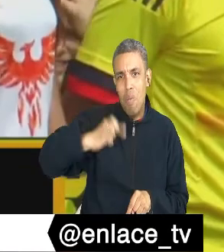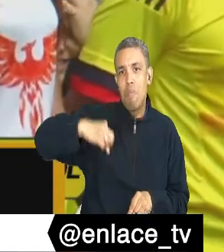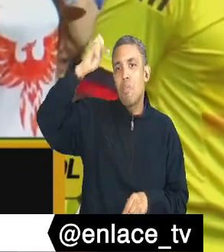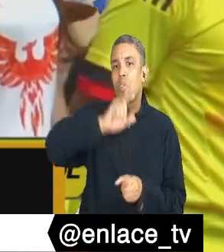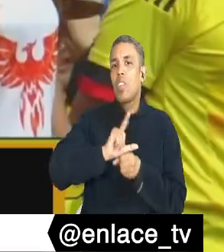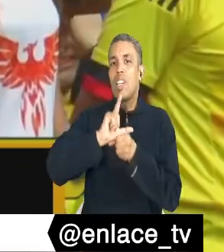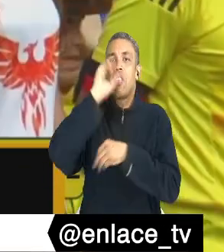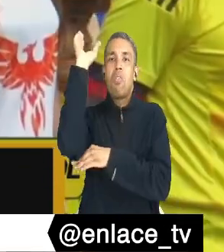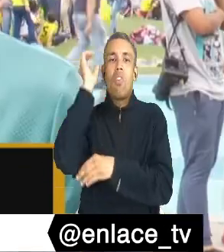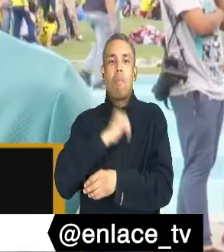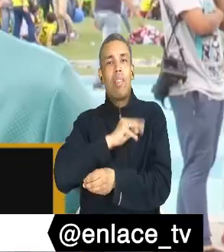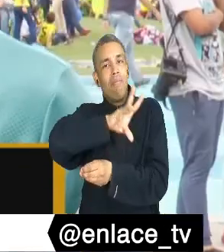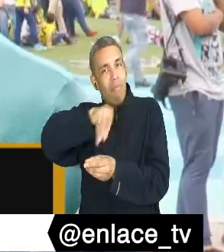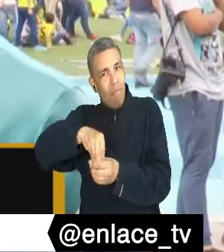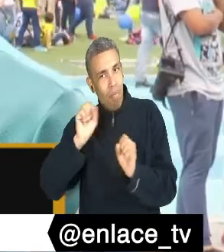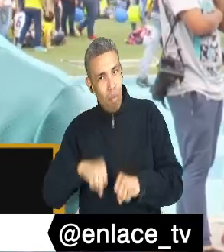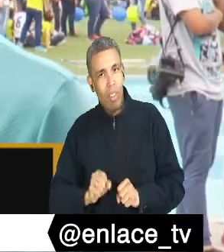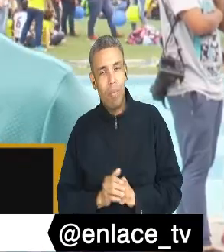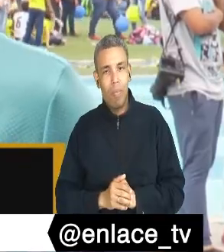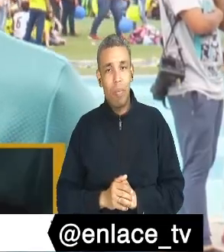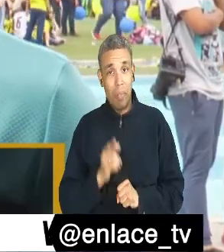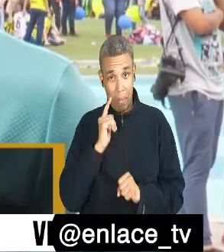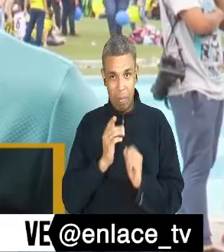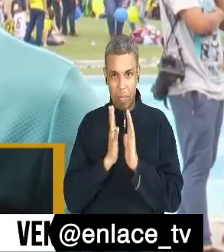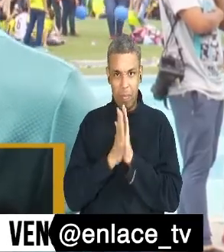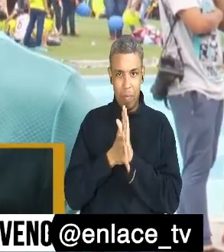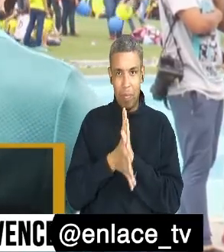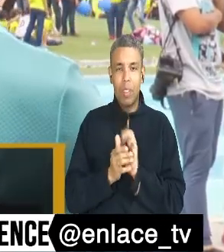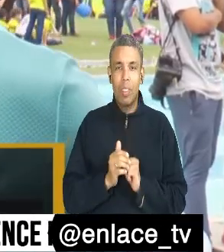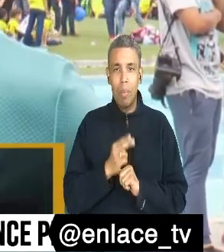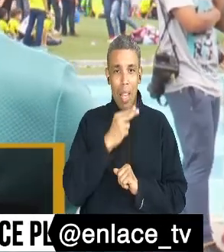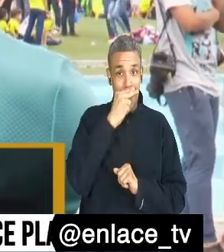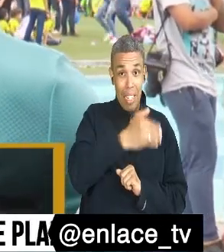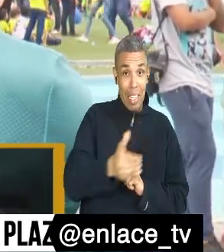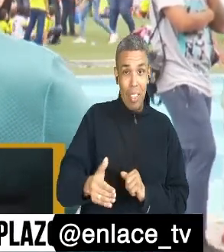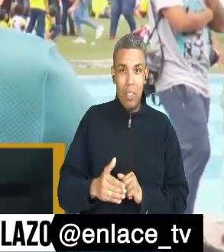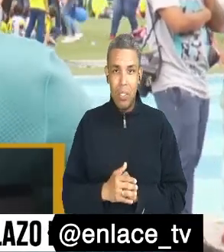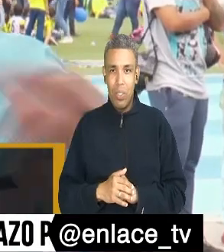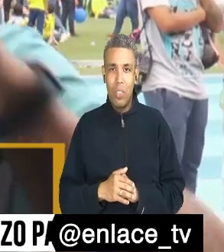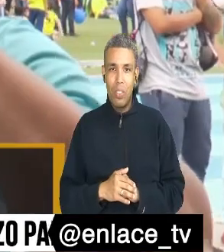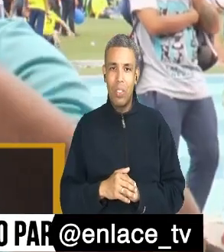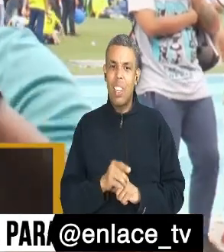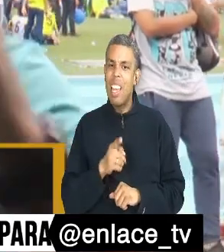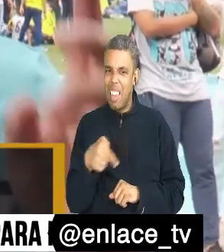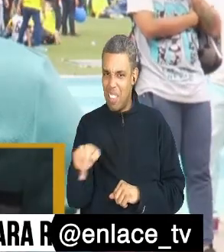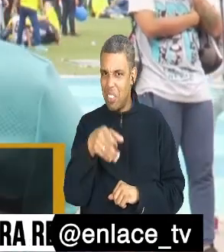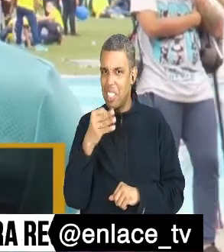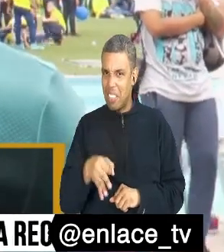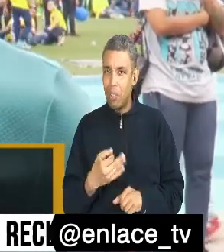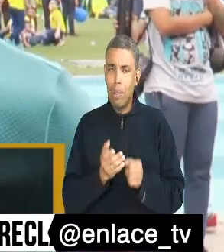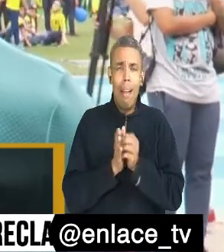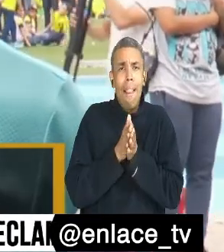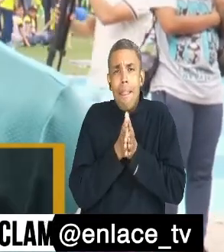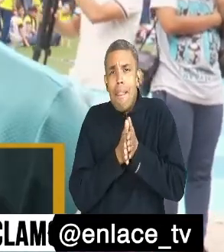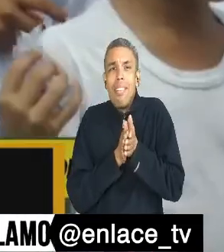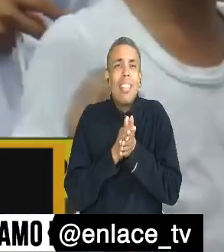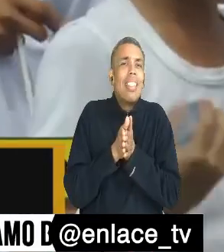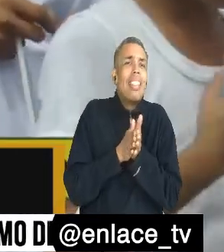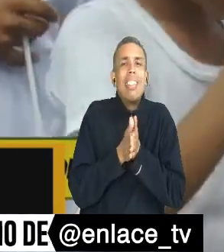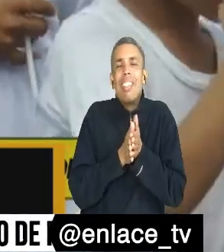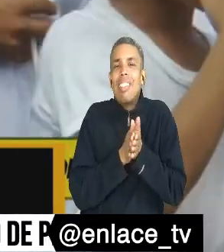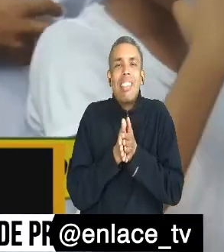la familia. Creo que muchos de ellos no durmieron anoche por este desfile, porque en algún momento, hace muchos años también lo viví, el